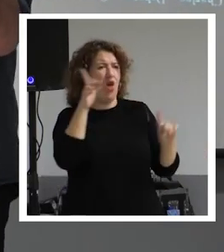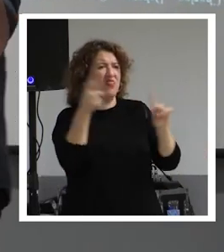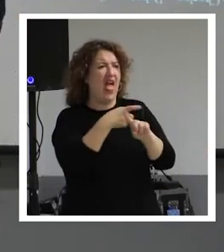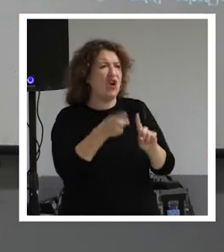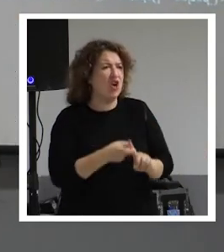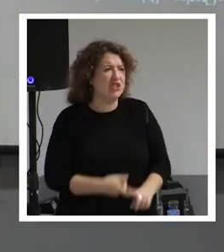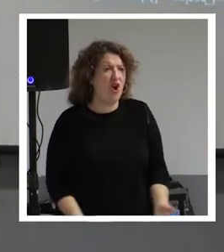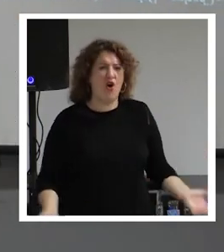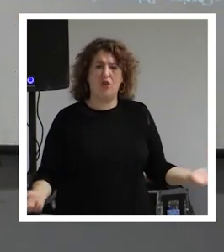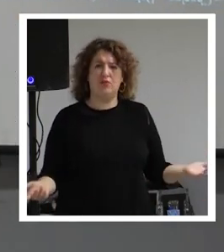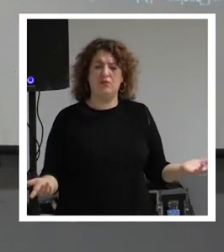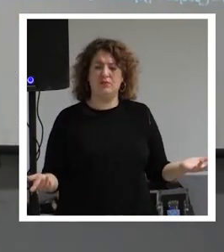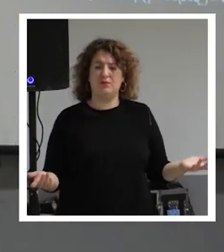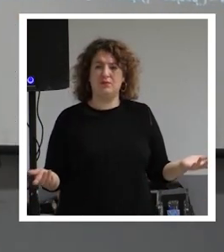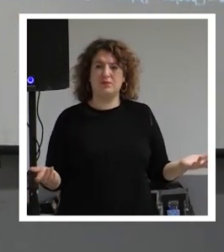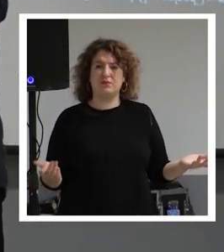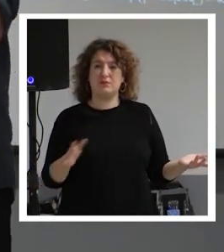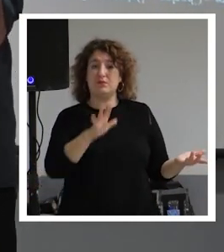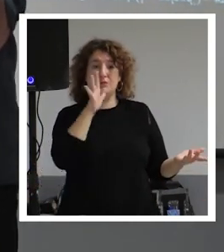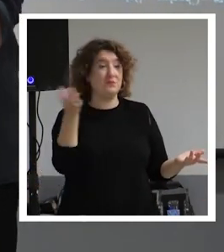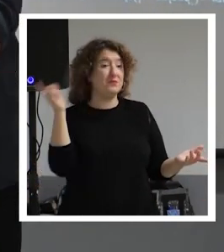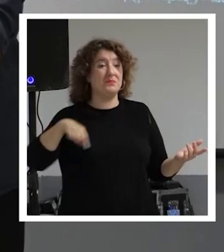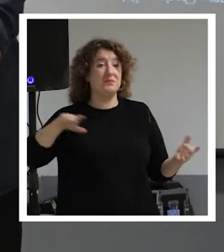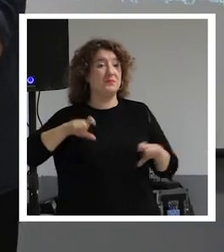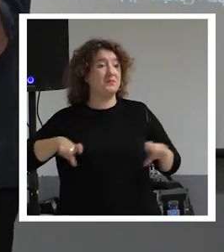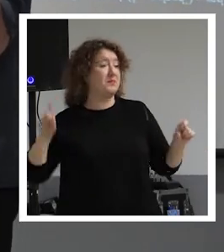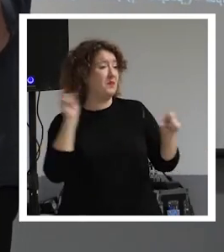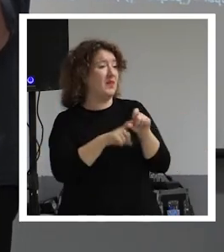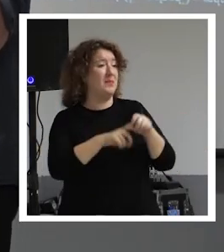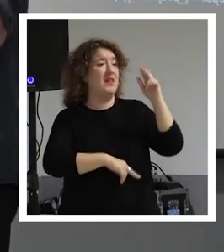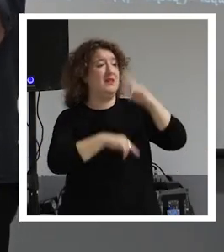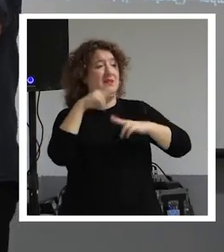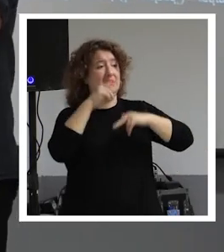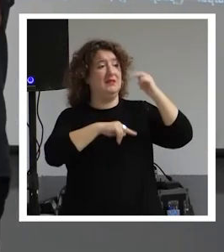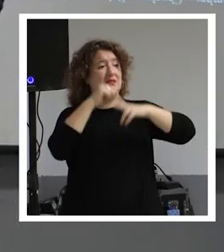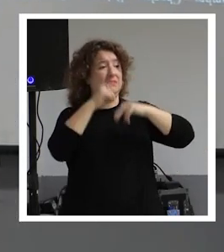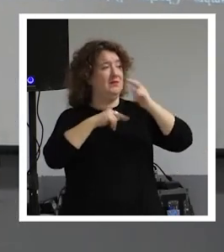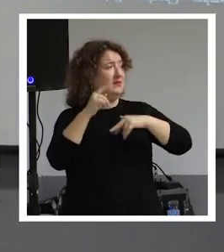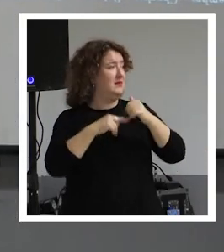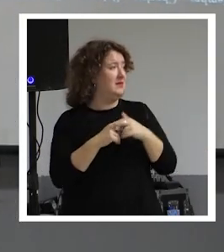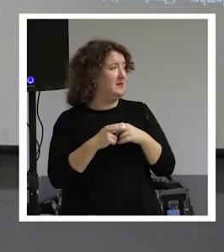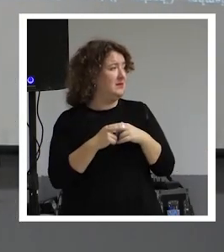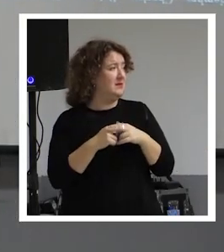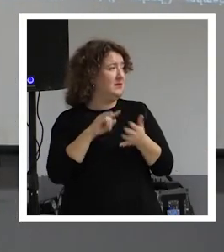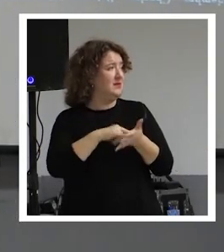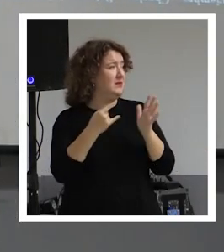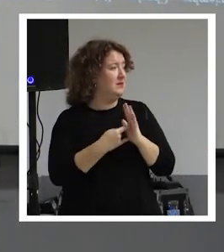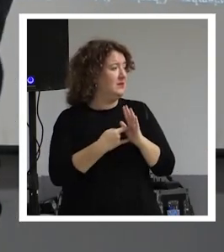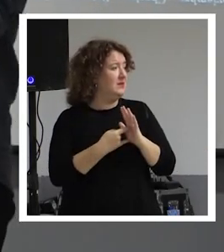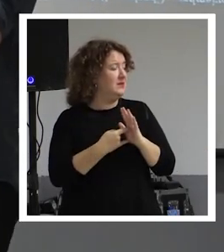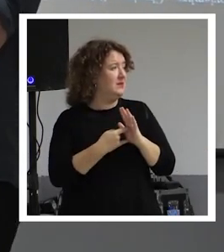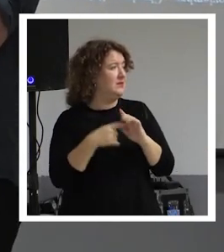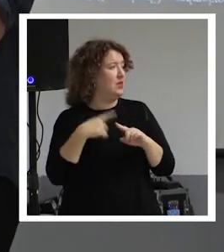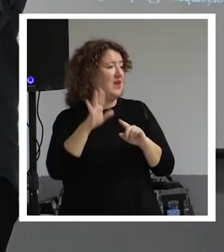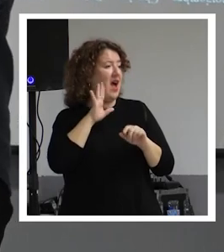necesario eso porque estamos todo en la asamblea se estaba discutiendo de diagnósticos y estábamos felices con nuestros diagnósticos